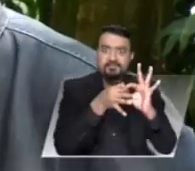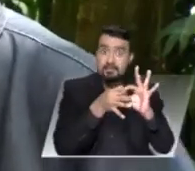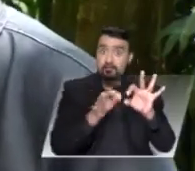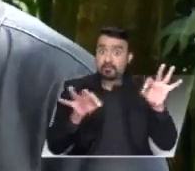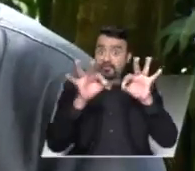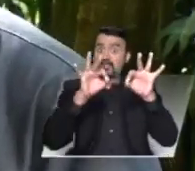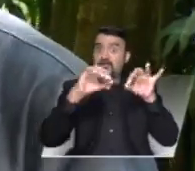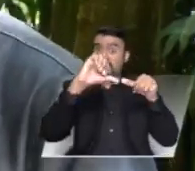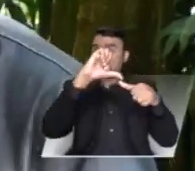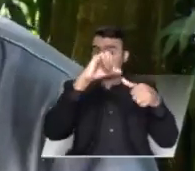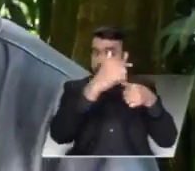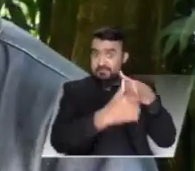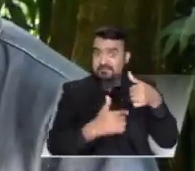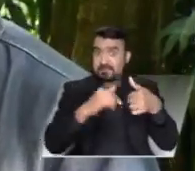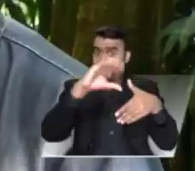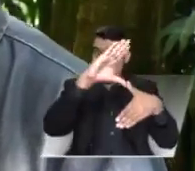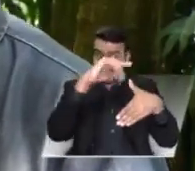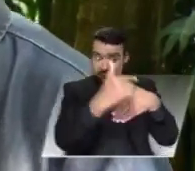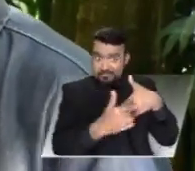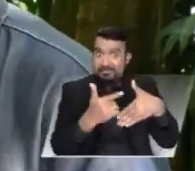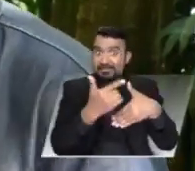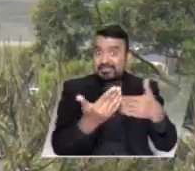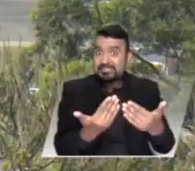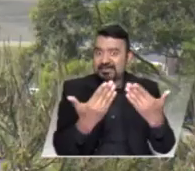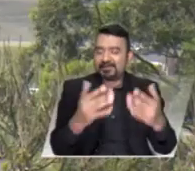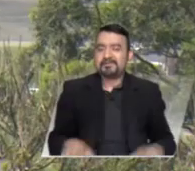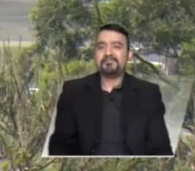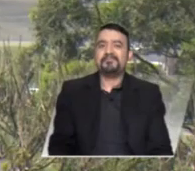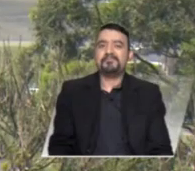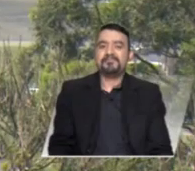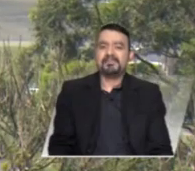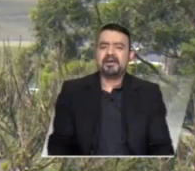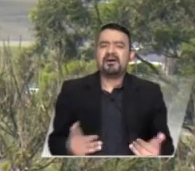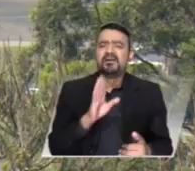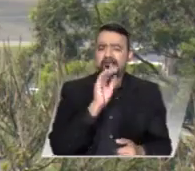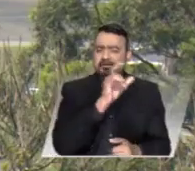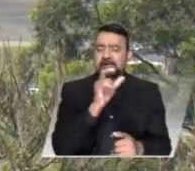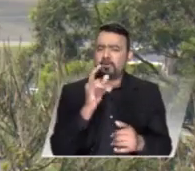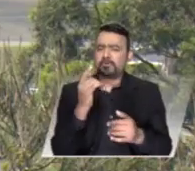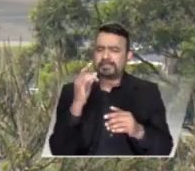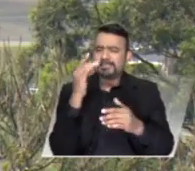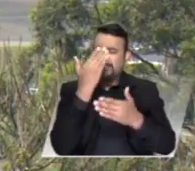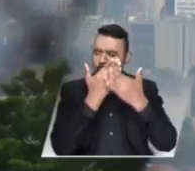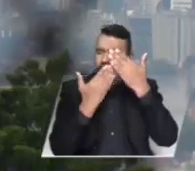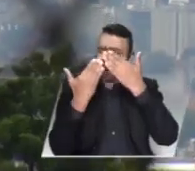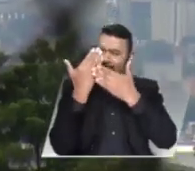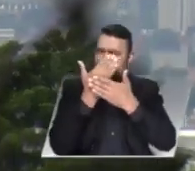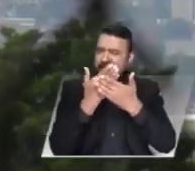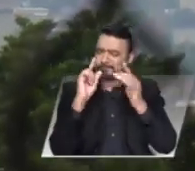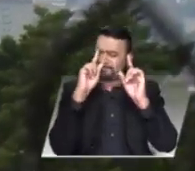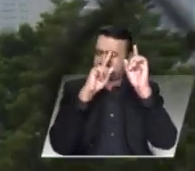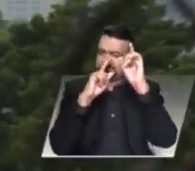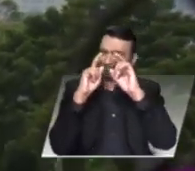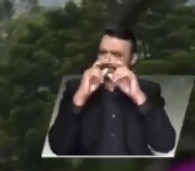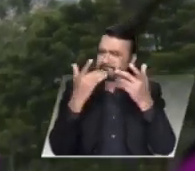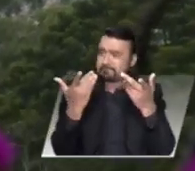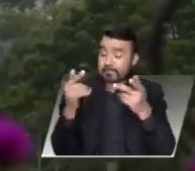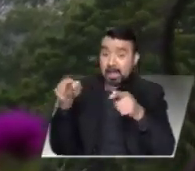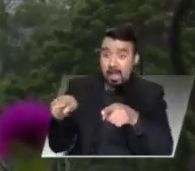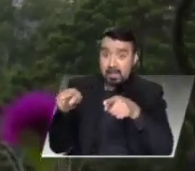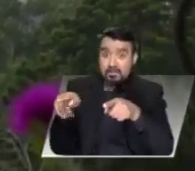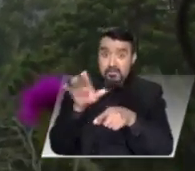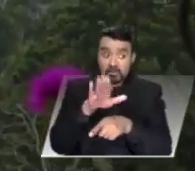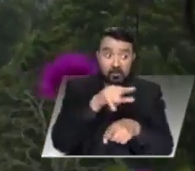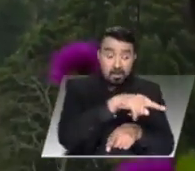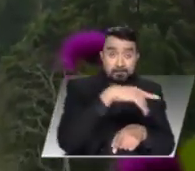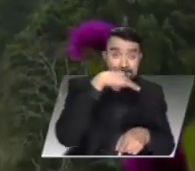de América. Por eso los expertos afirman que es necesario estudiar con calma la decisión del futuro del aeropuerto Olaya Herrera